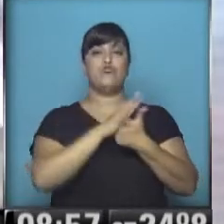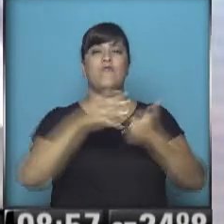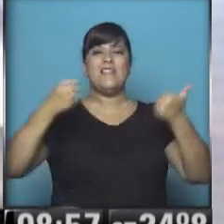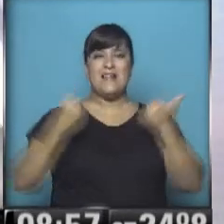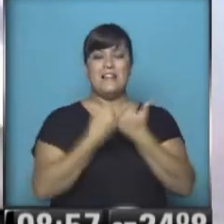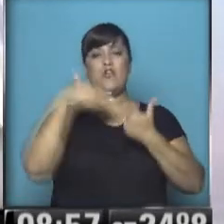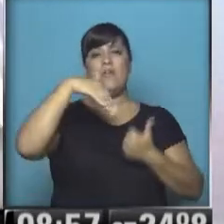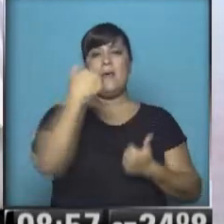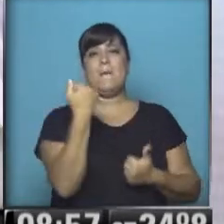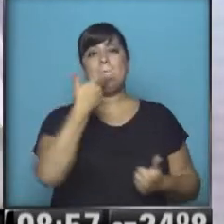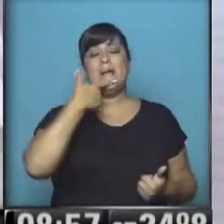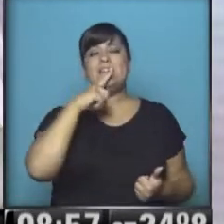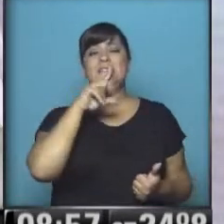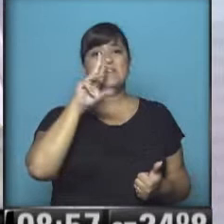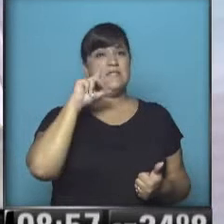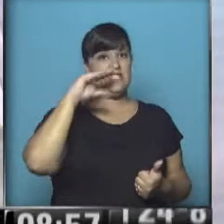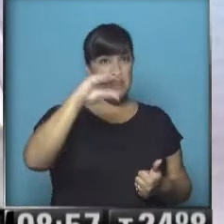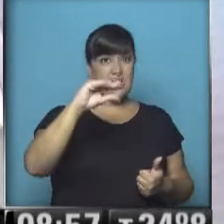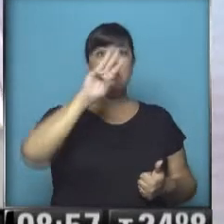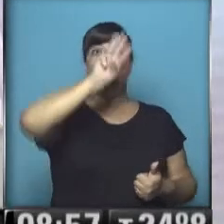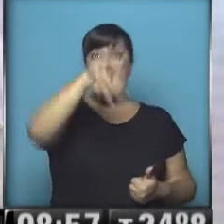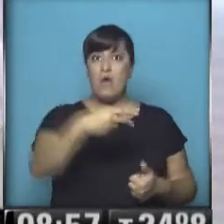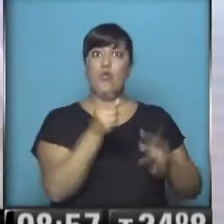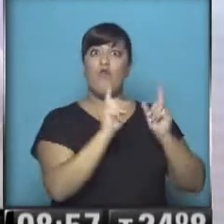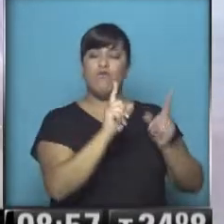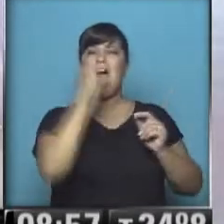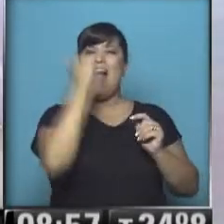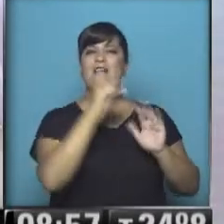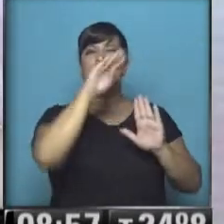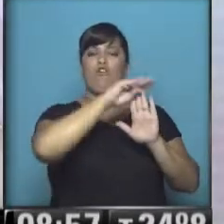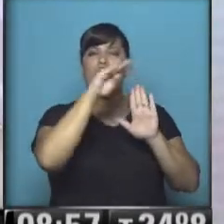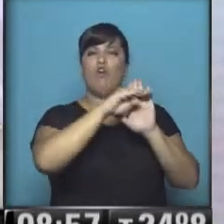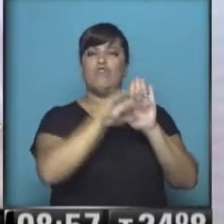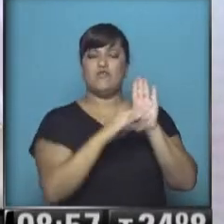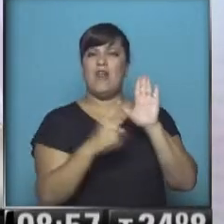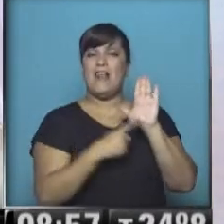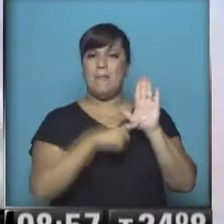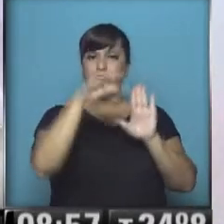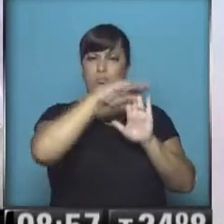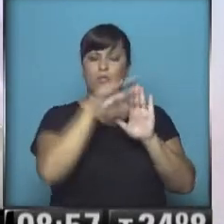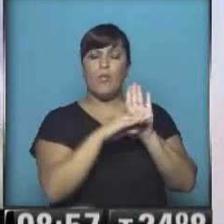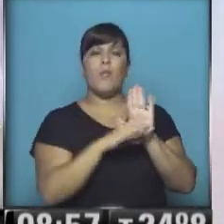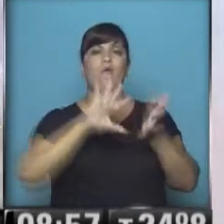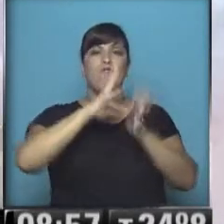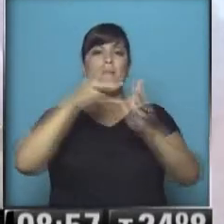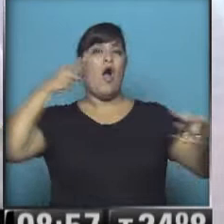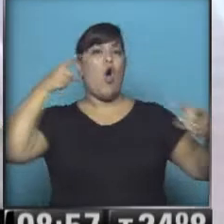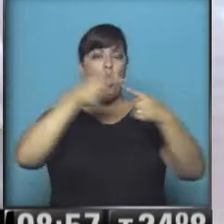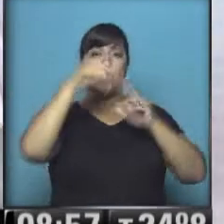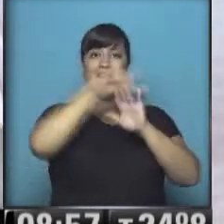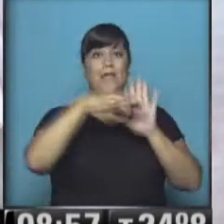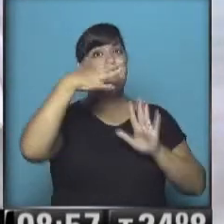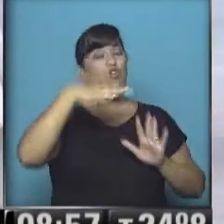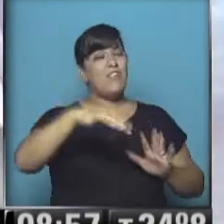es decir para mantenerse del euro hay una serie de condiciones y pautas o metas metas u objetivos que debe cumplir